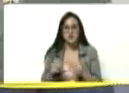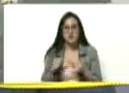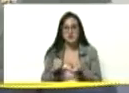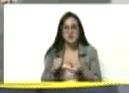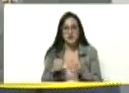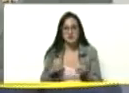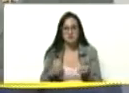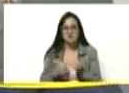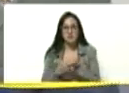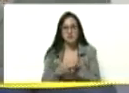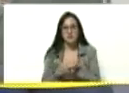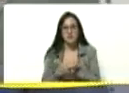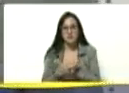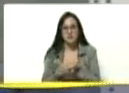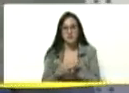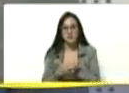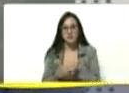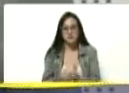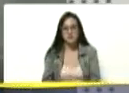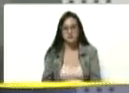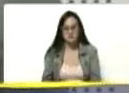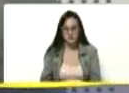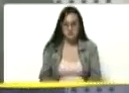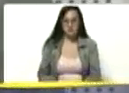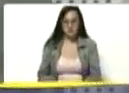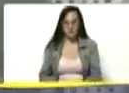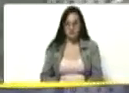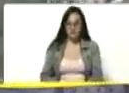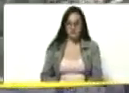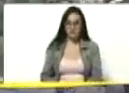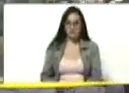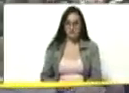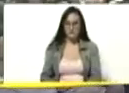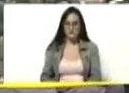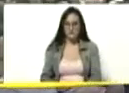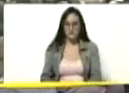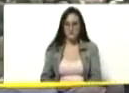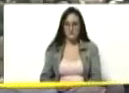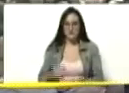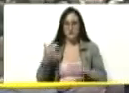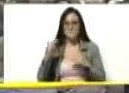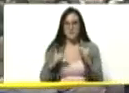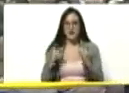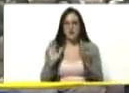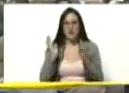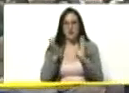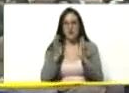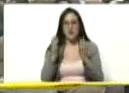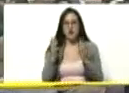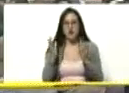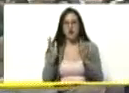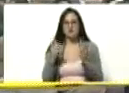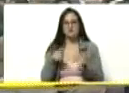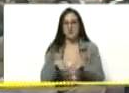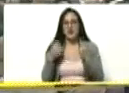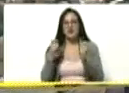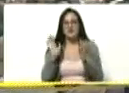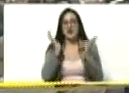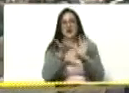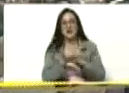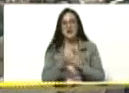abogando for the lowering of carbon emissions. Por la reducción de las emisiones de carbono. To protect the lives